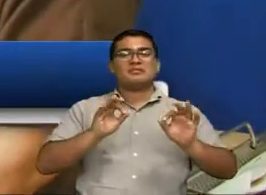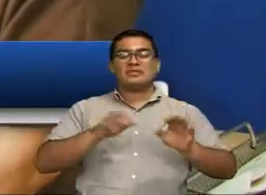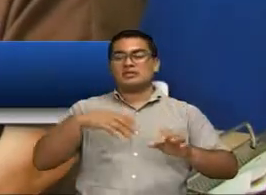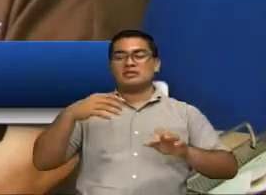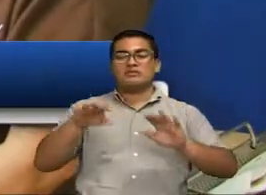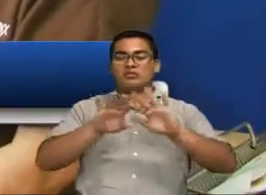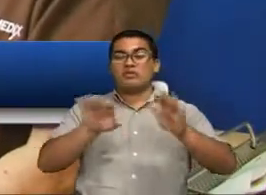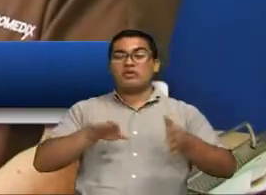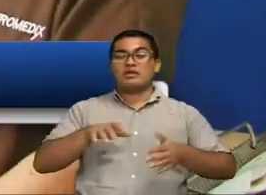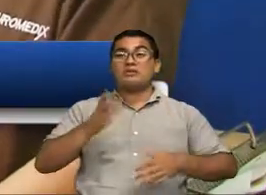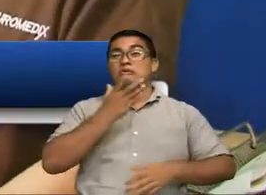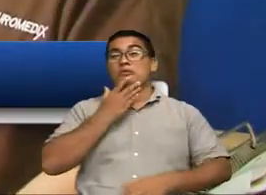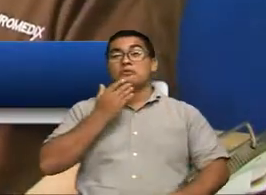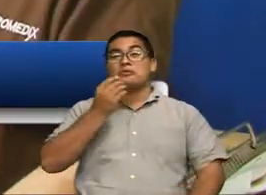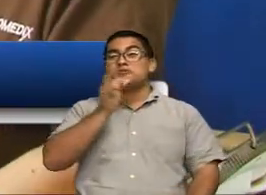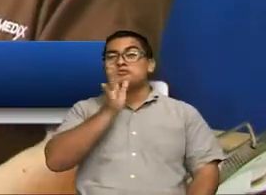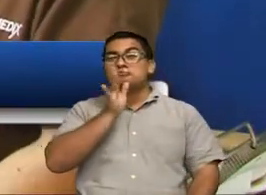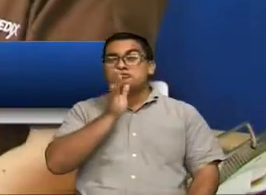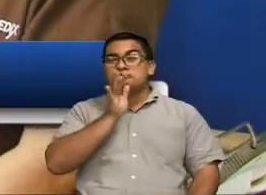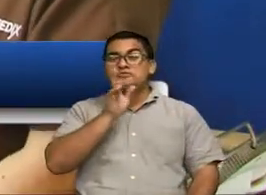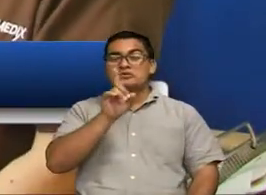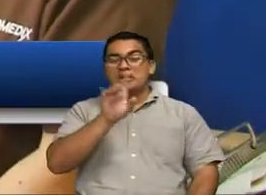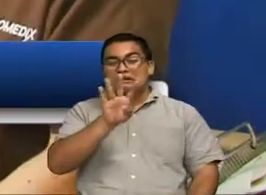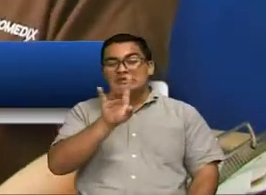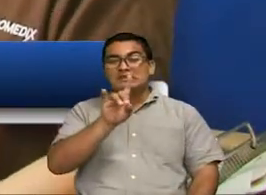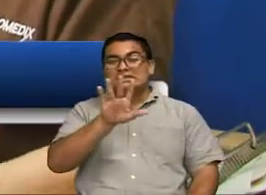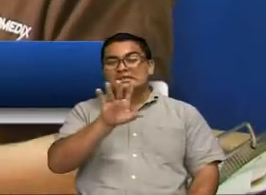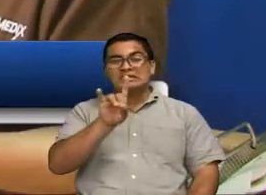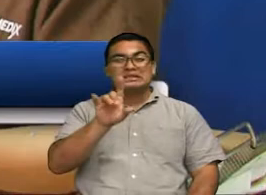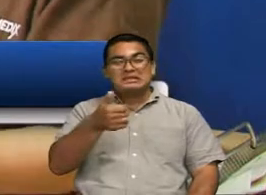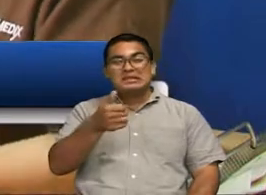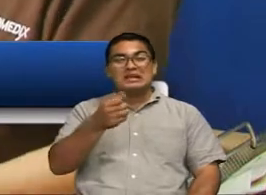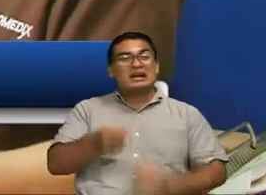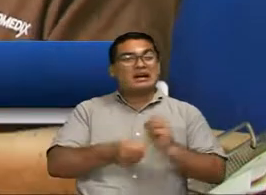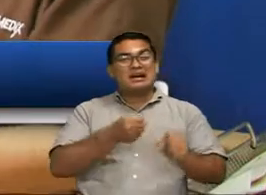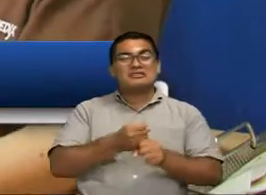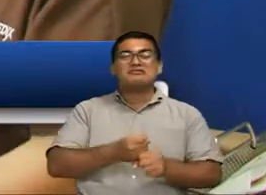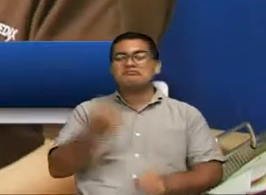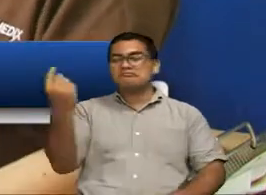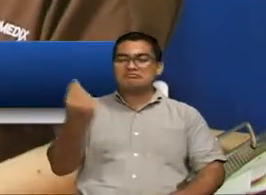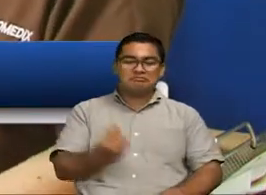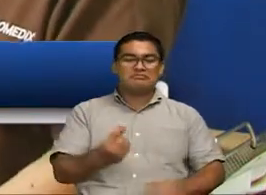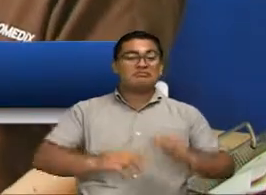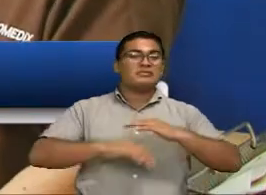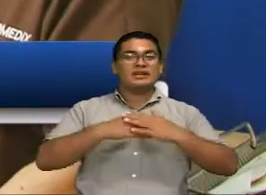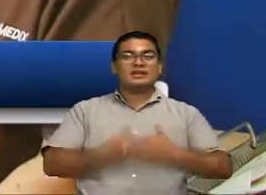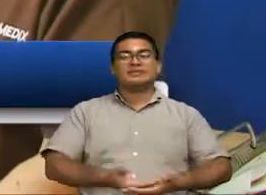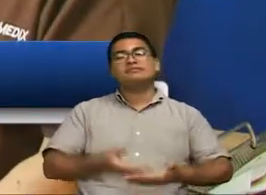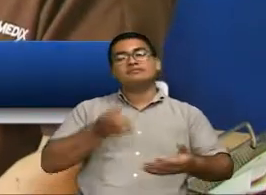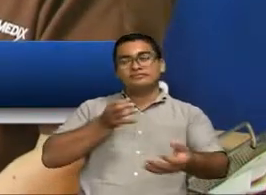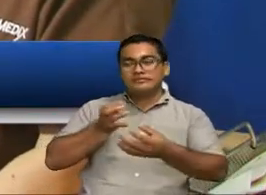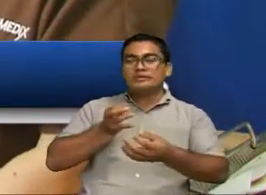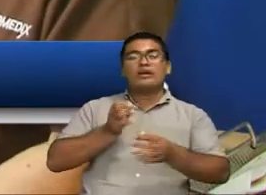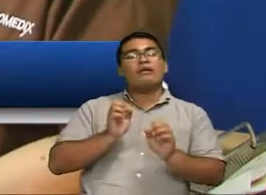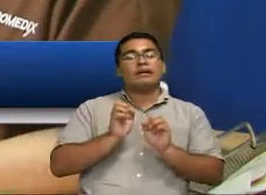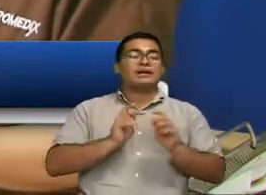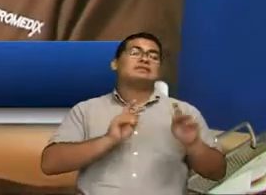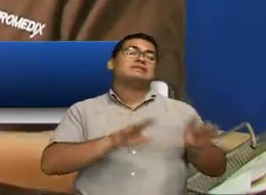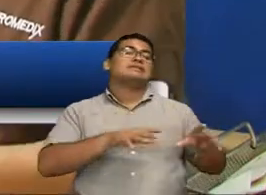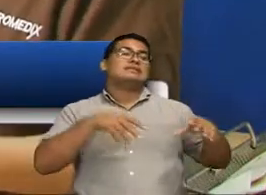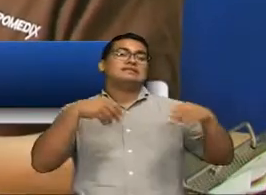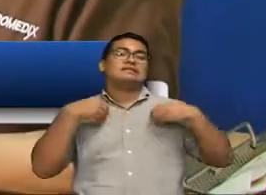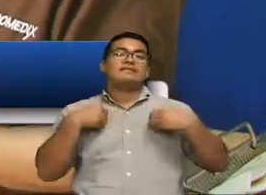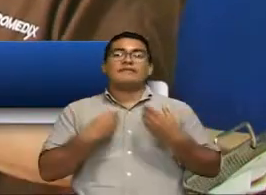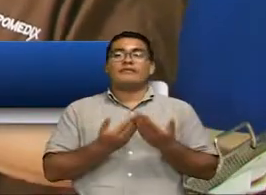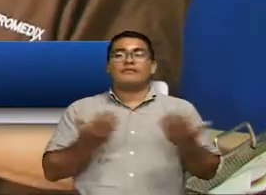las muchachas adolescentes, entonces uno las aconseja, las orienta y ellas lo aceptan con mucho gusto.